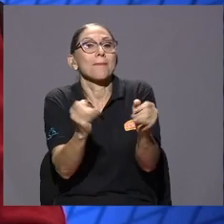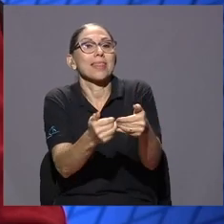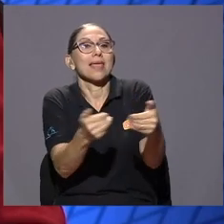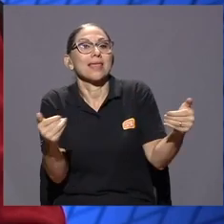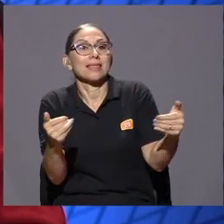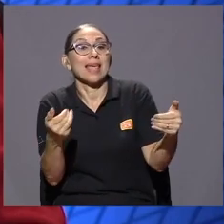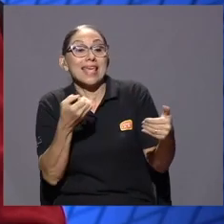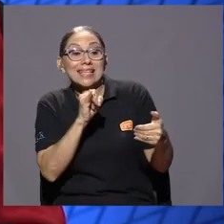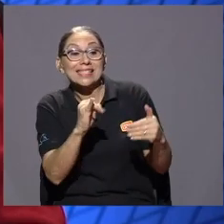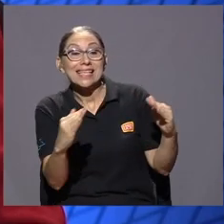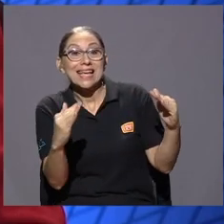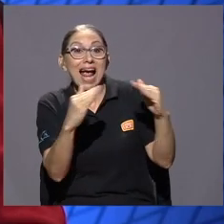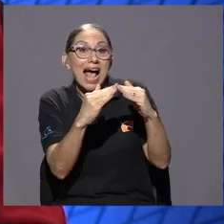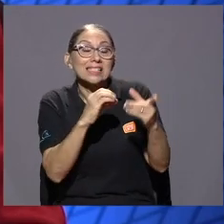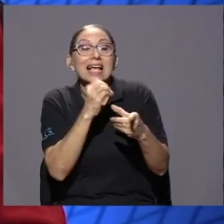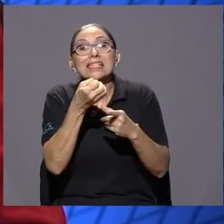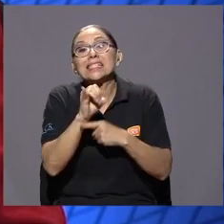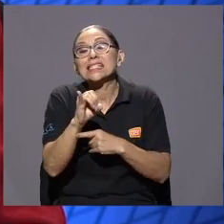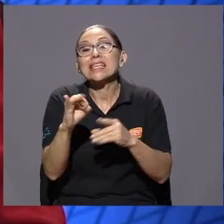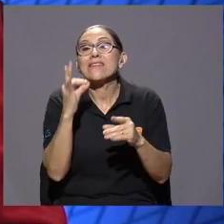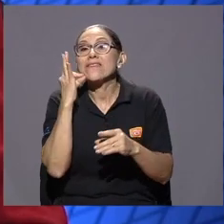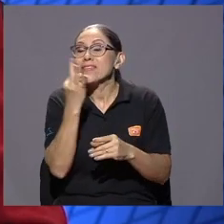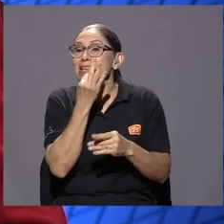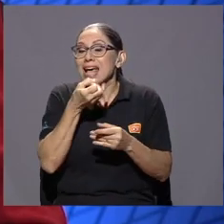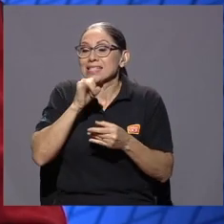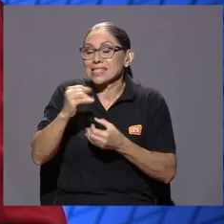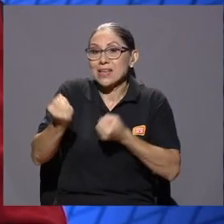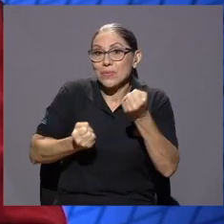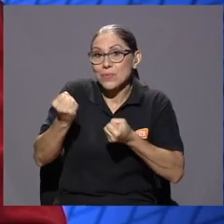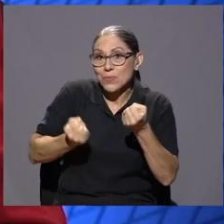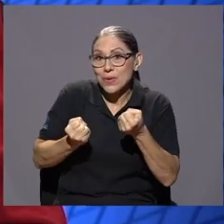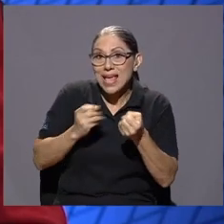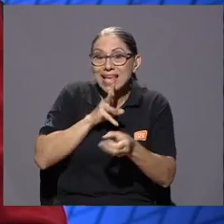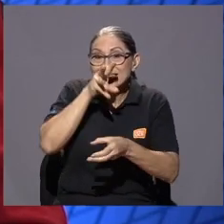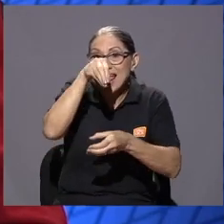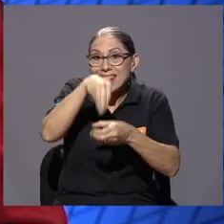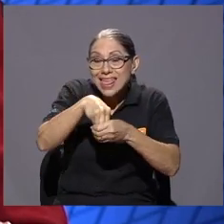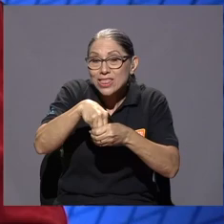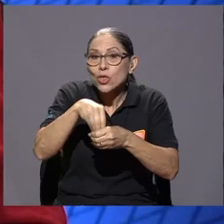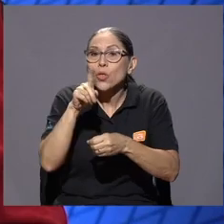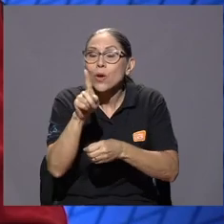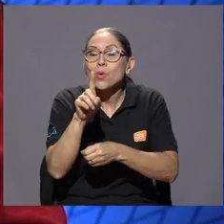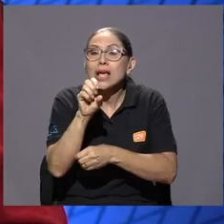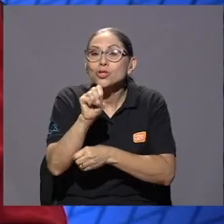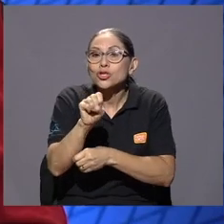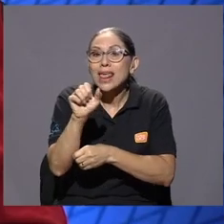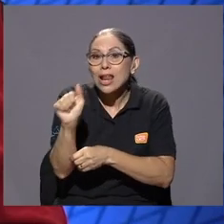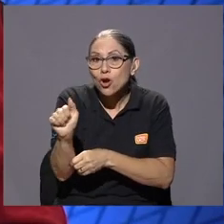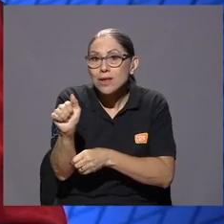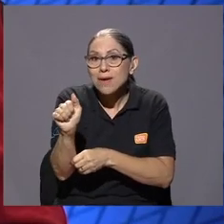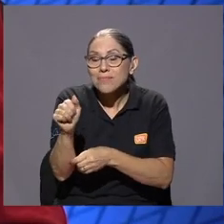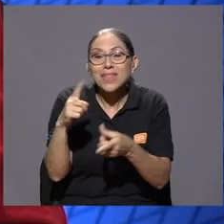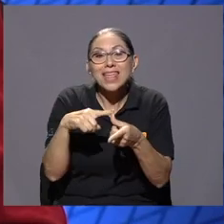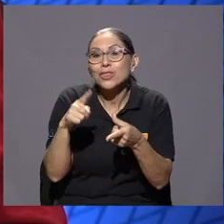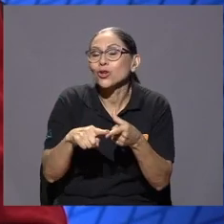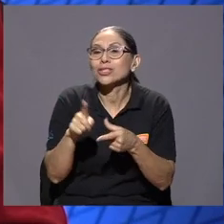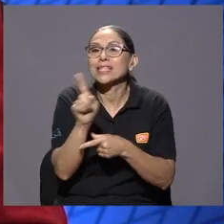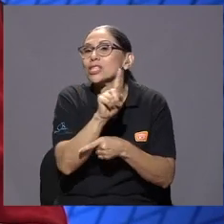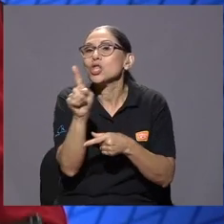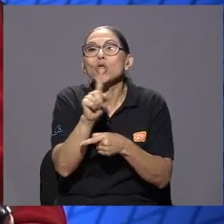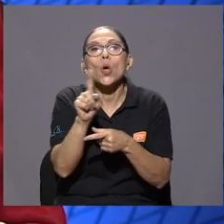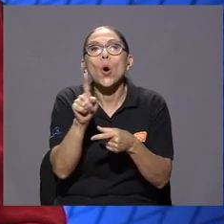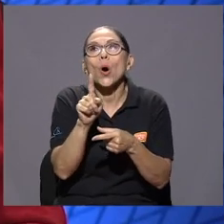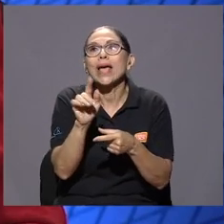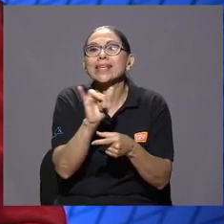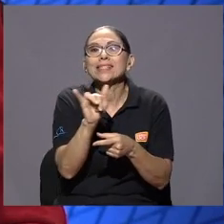dentro de una sociedad anónima es susceptible de ganancialidad, pero sucede que va